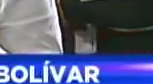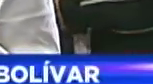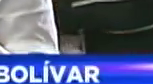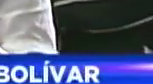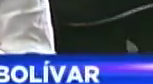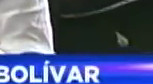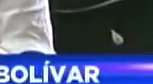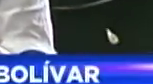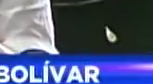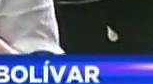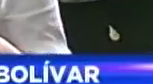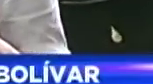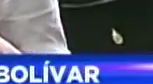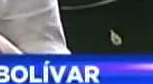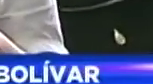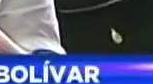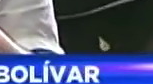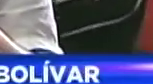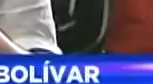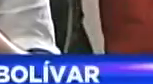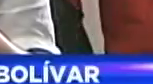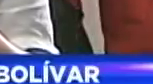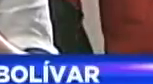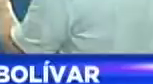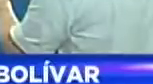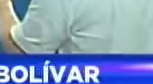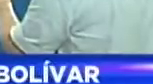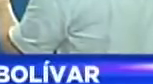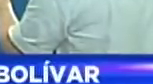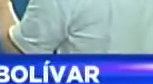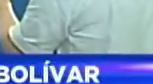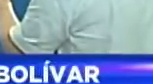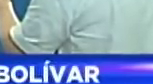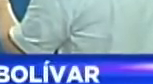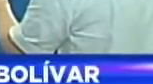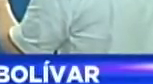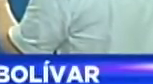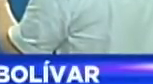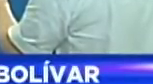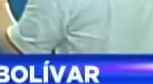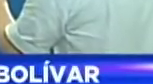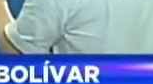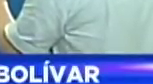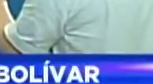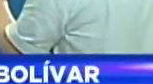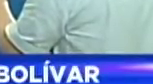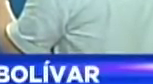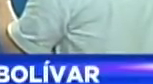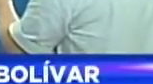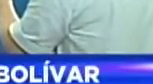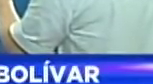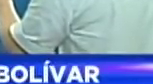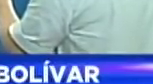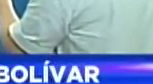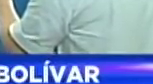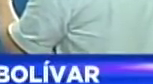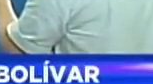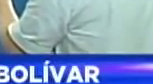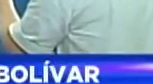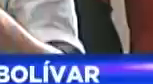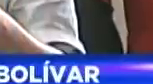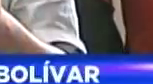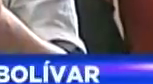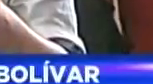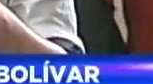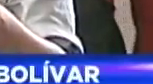reelección por parte de Estados Unidos y sus aliados como el Grupo de Lima y la Unión Europea? Y ahora que es reelecto, ¿qué va a ser